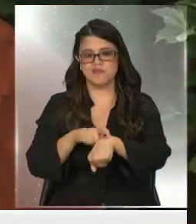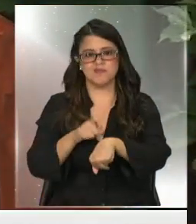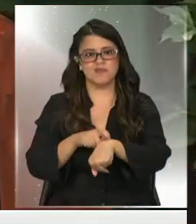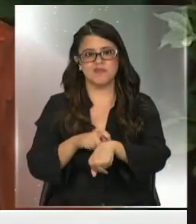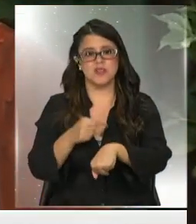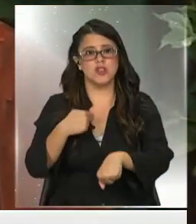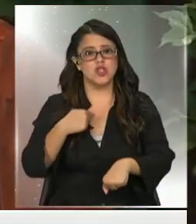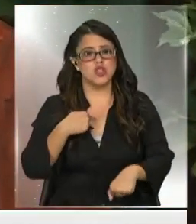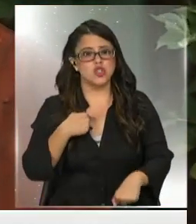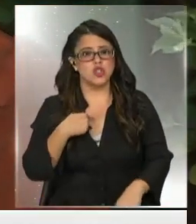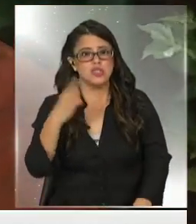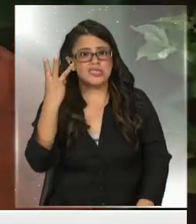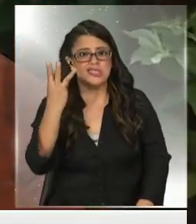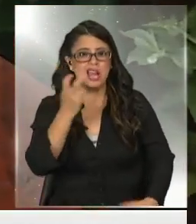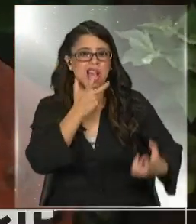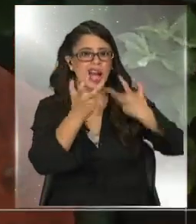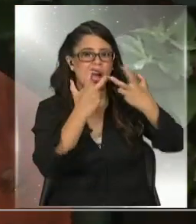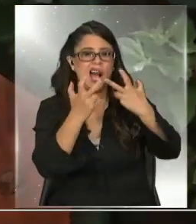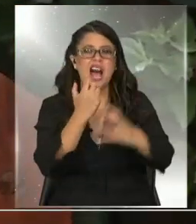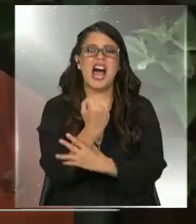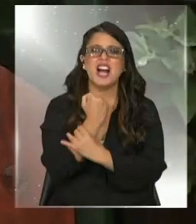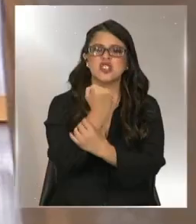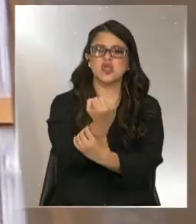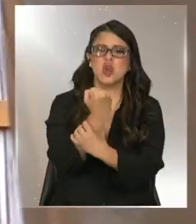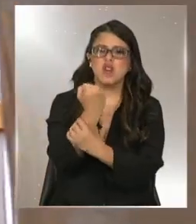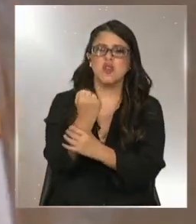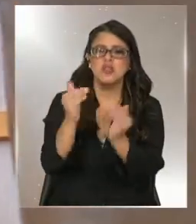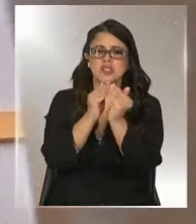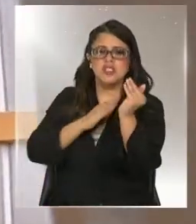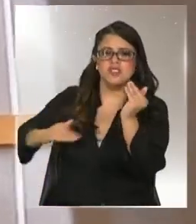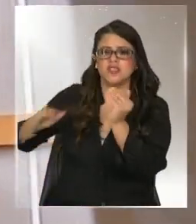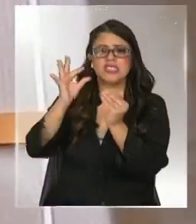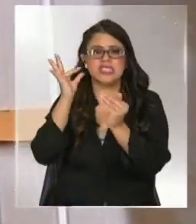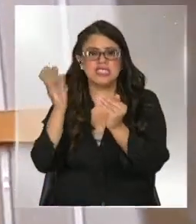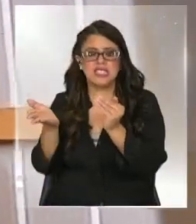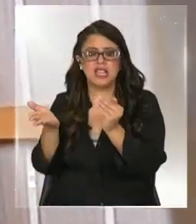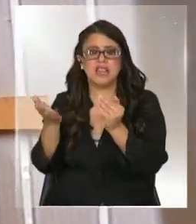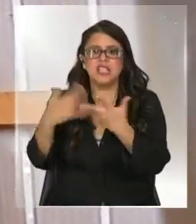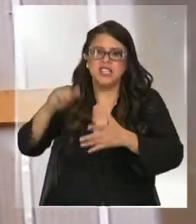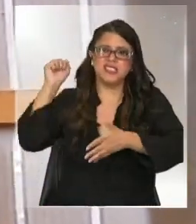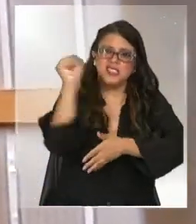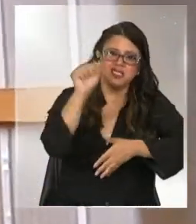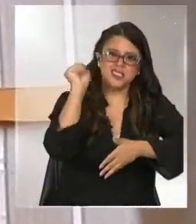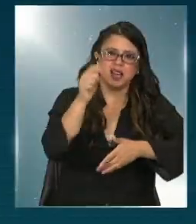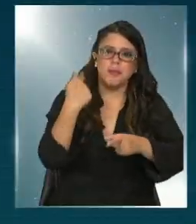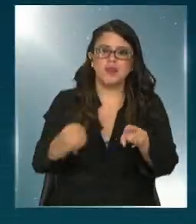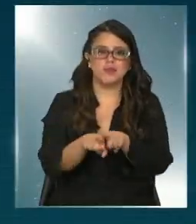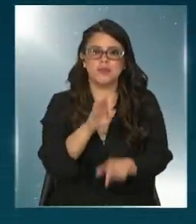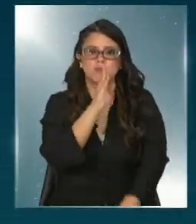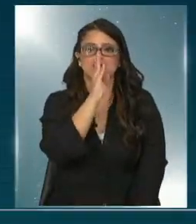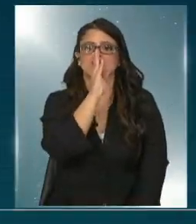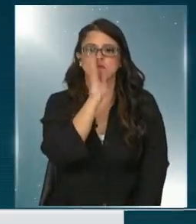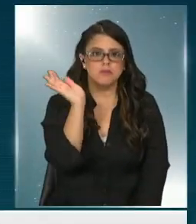103 gritos de desgarradores de auxilio de mi vecina y le golpeamos la puerta, pero ya había un silencio absoluto.